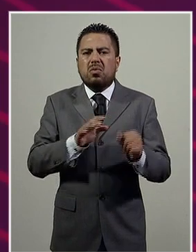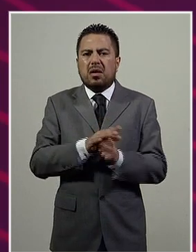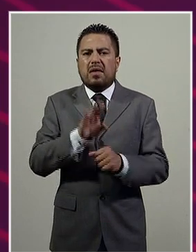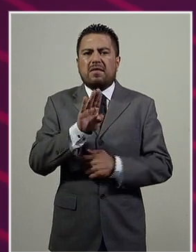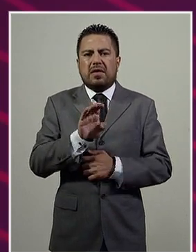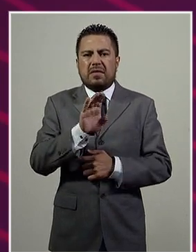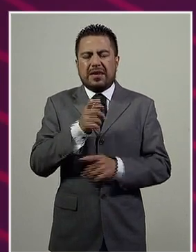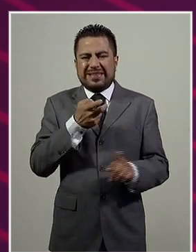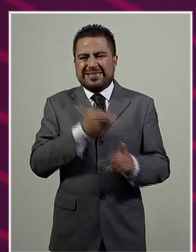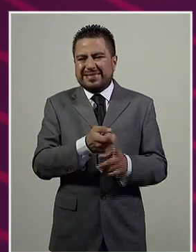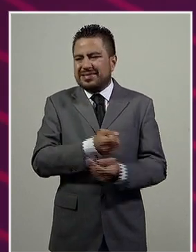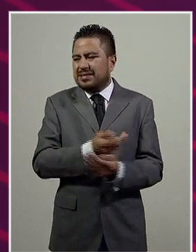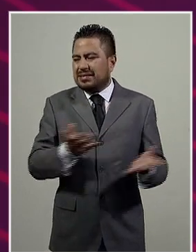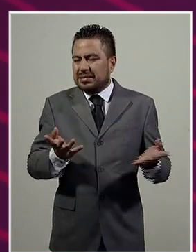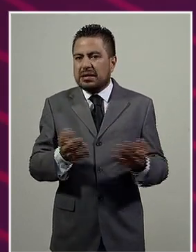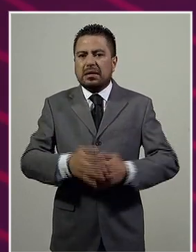¿no?